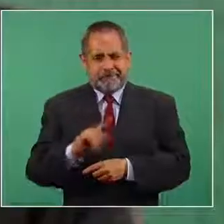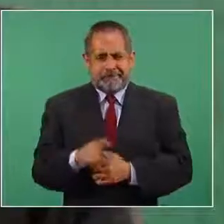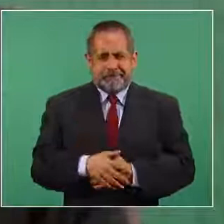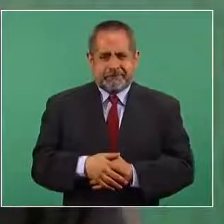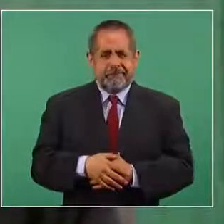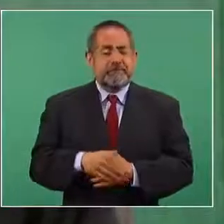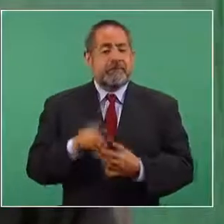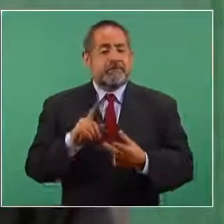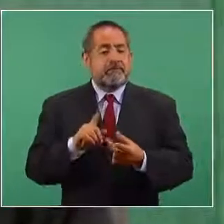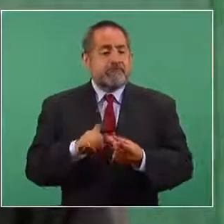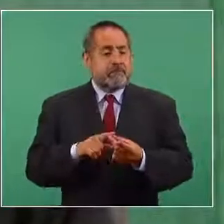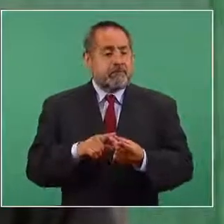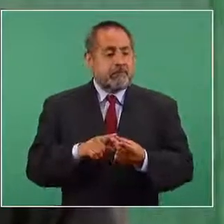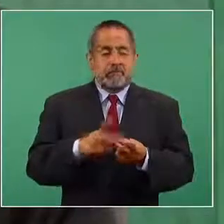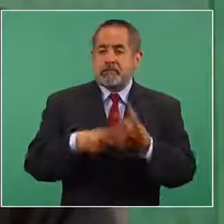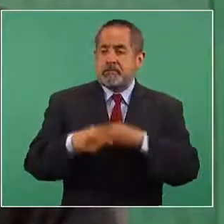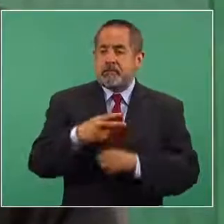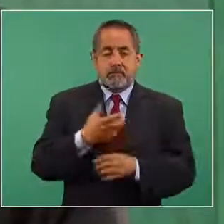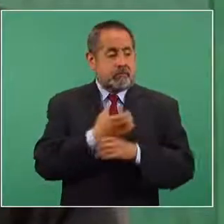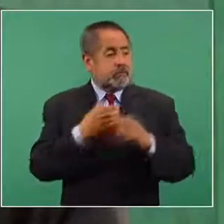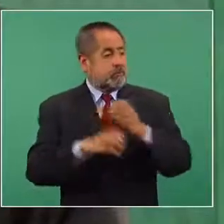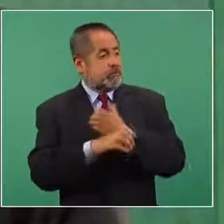que el dinero no es lo material.